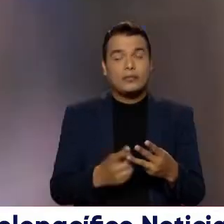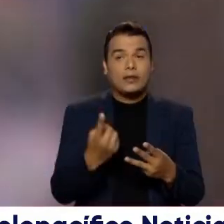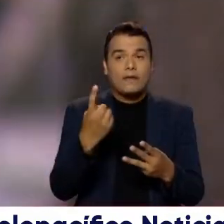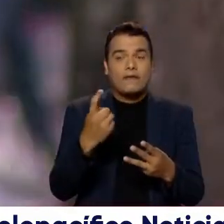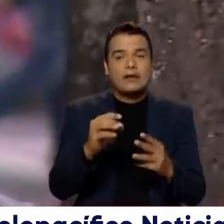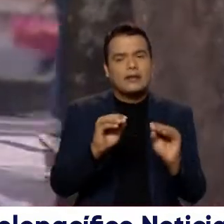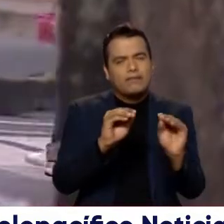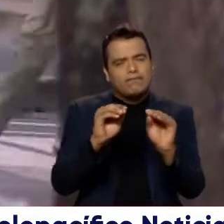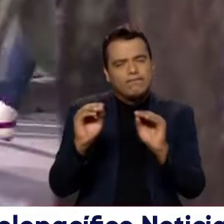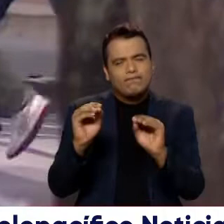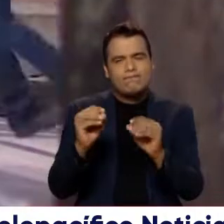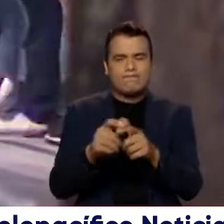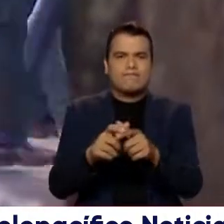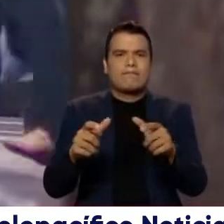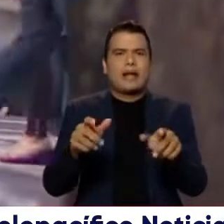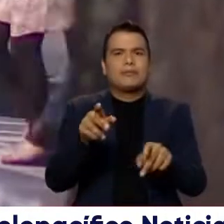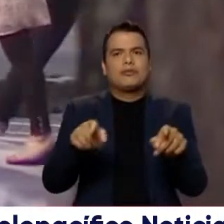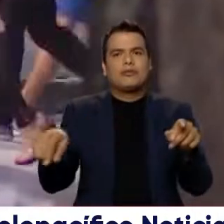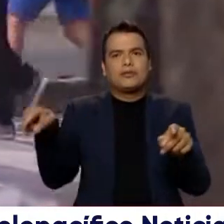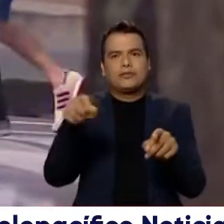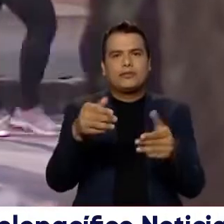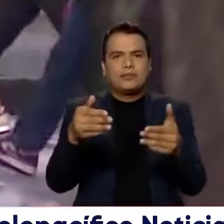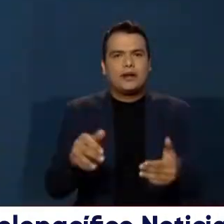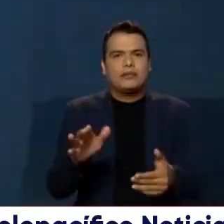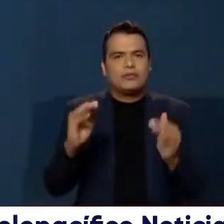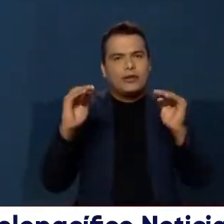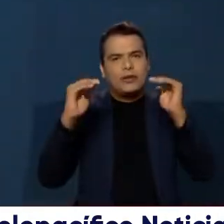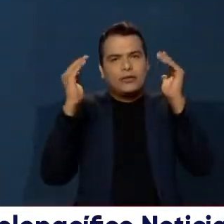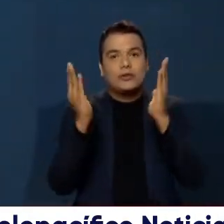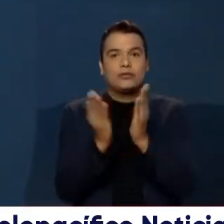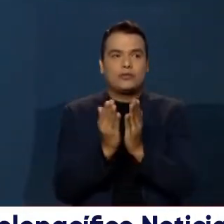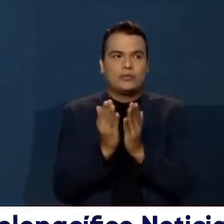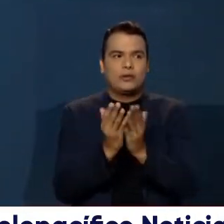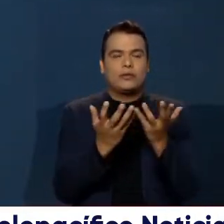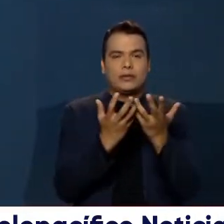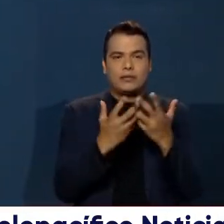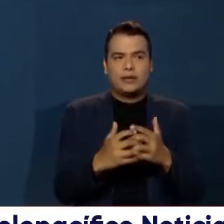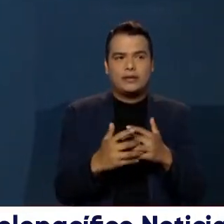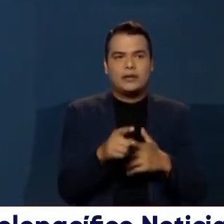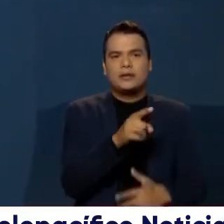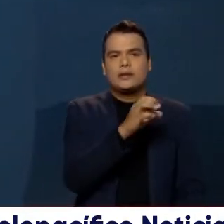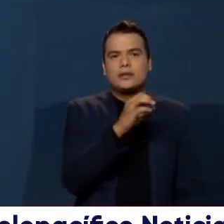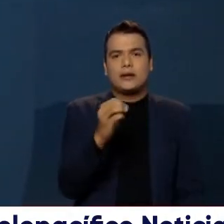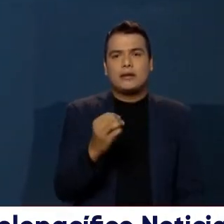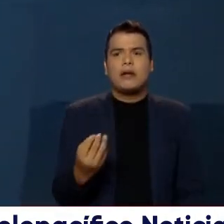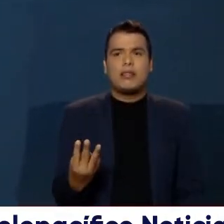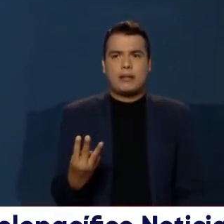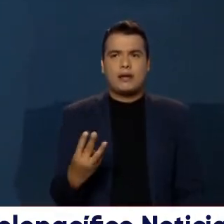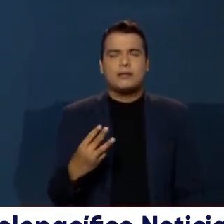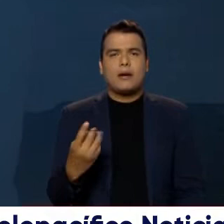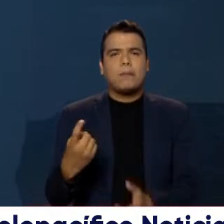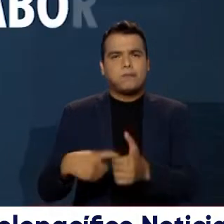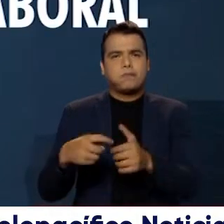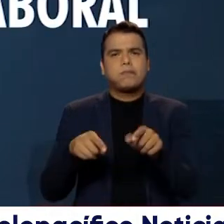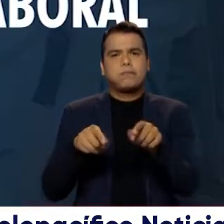formación. Por cada 100 empresas caleñas, 3 tienen una oferta laboral para esta